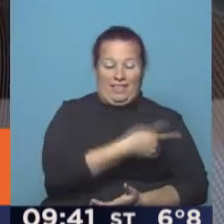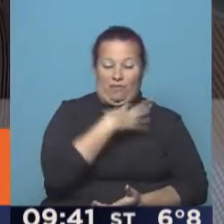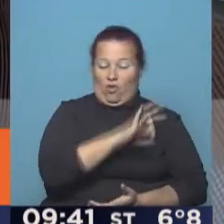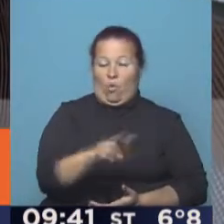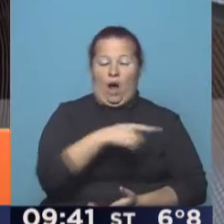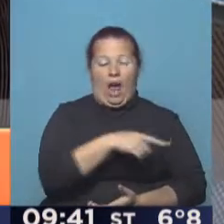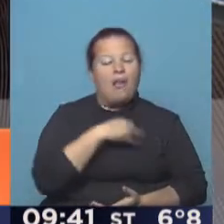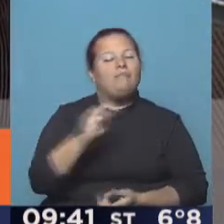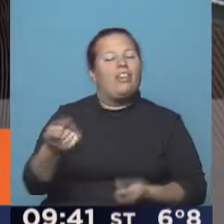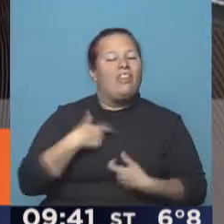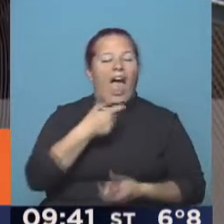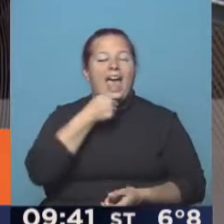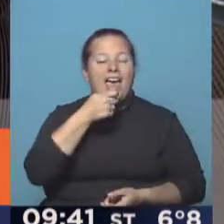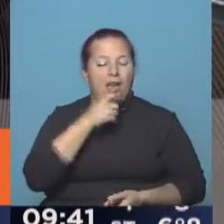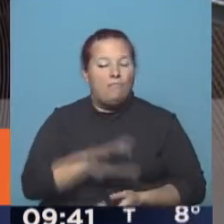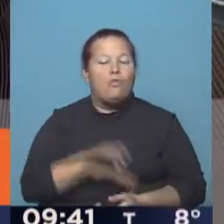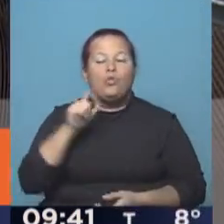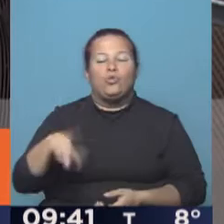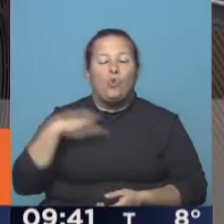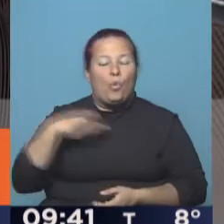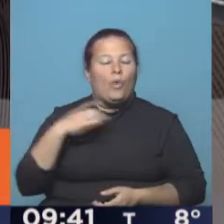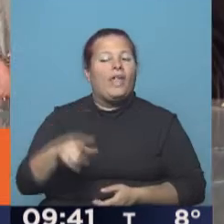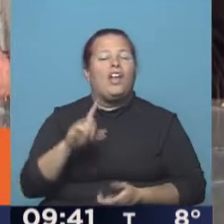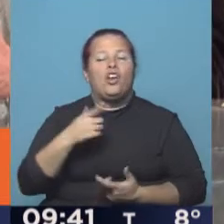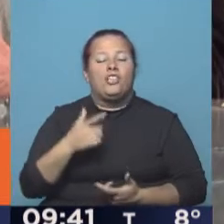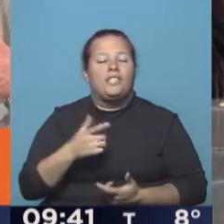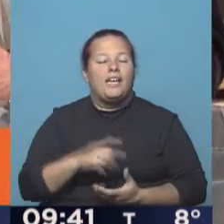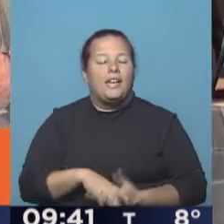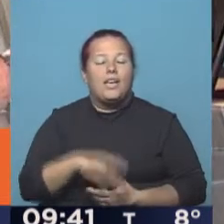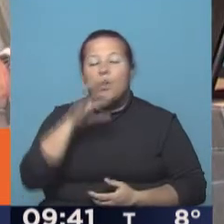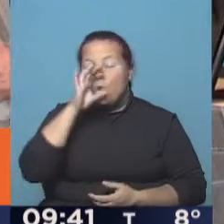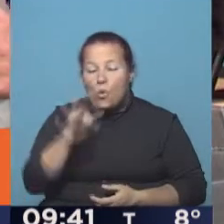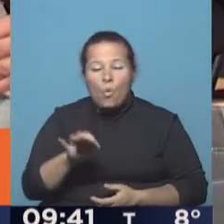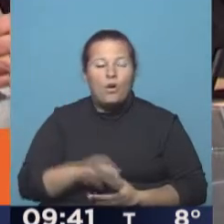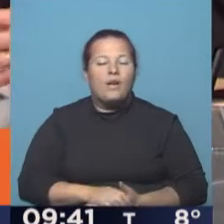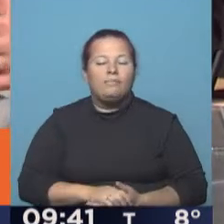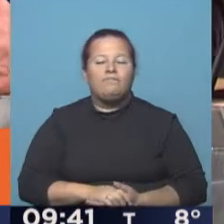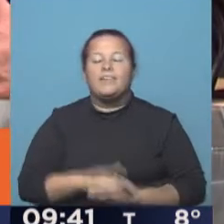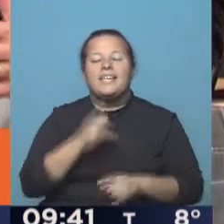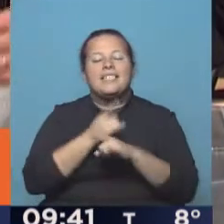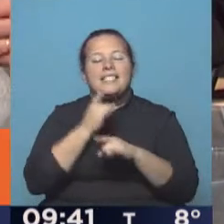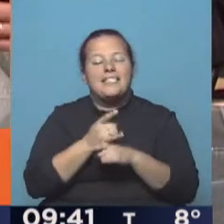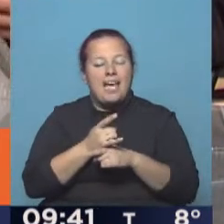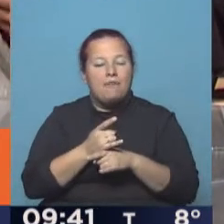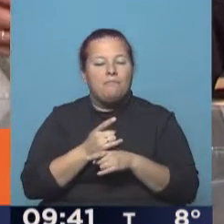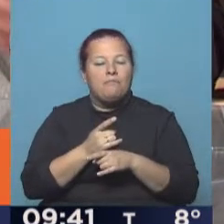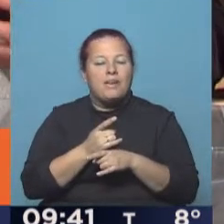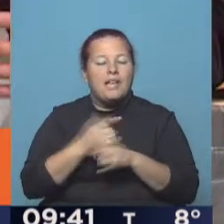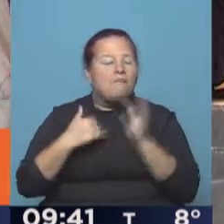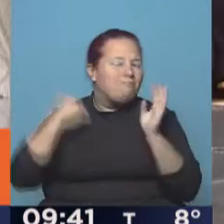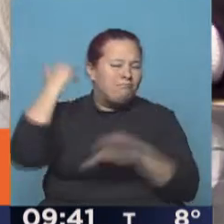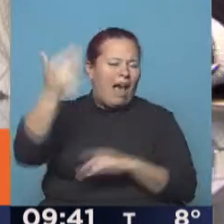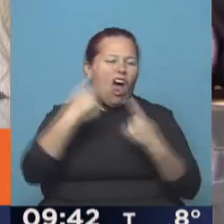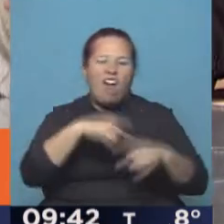hijo, él nos dejó el ejemplo, su vida, él no tuvo, nunca estuvo por, es decir, tuvo siempre por sobre todo los